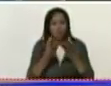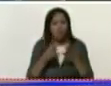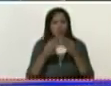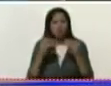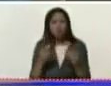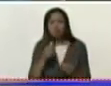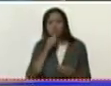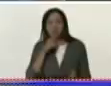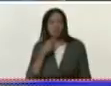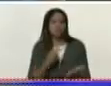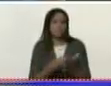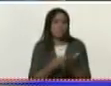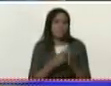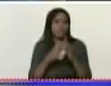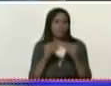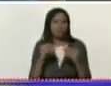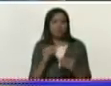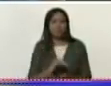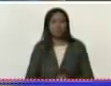quién lo financió,